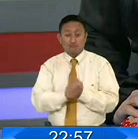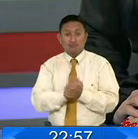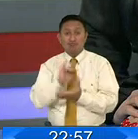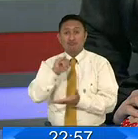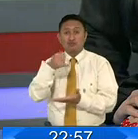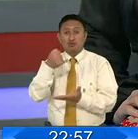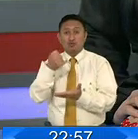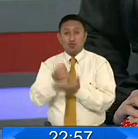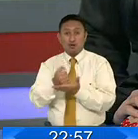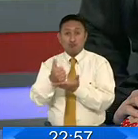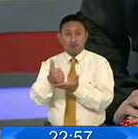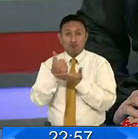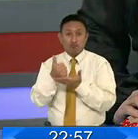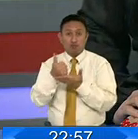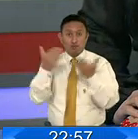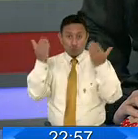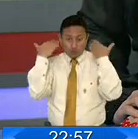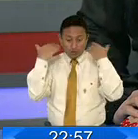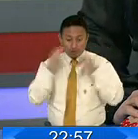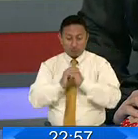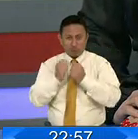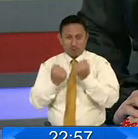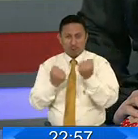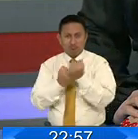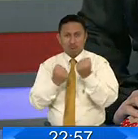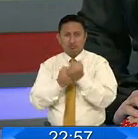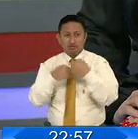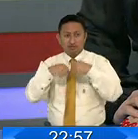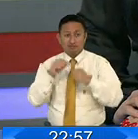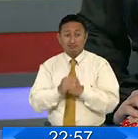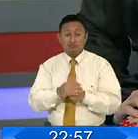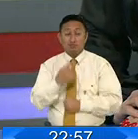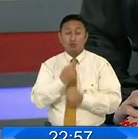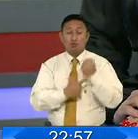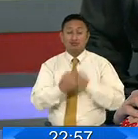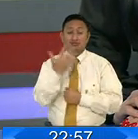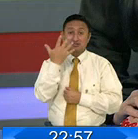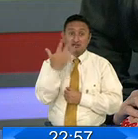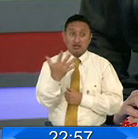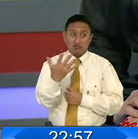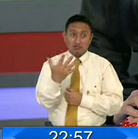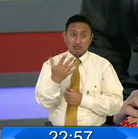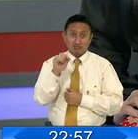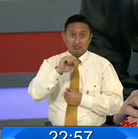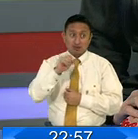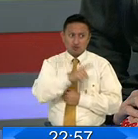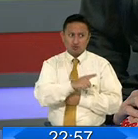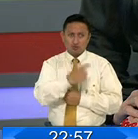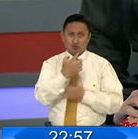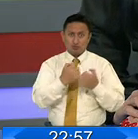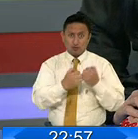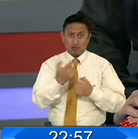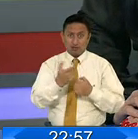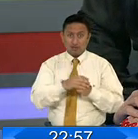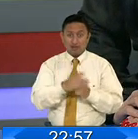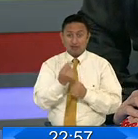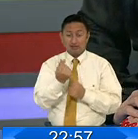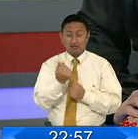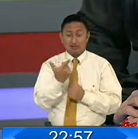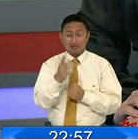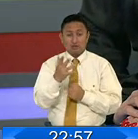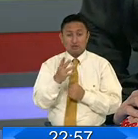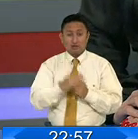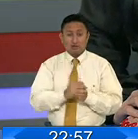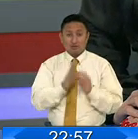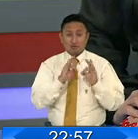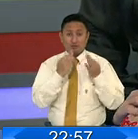de Beneficencia de Guayaquil colaborará con los quintillizos recién nacidos debido a la difícil situación por la que atraviesa